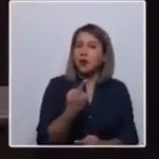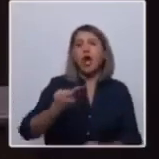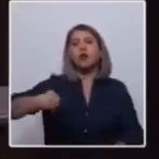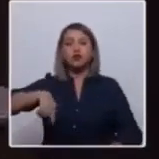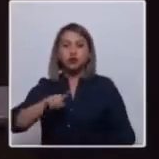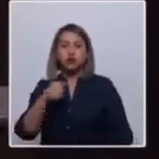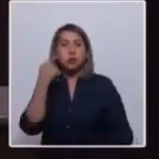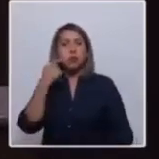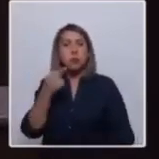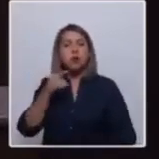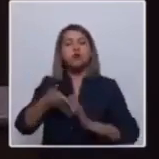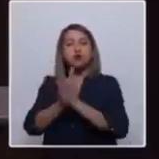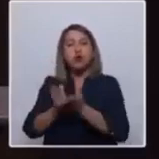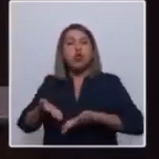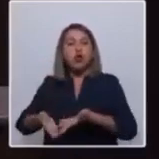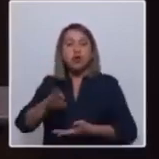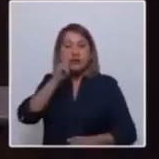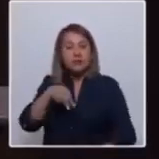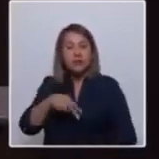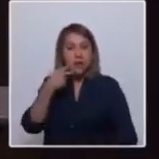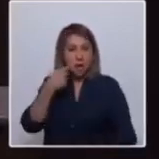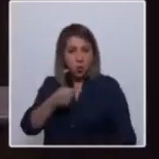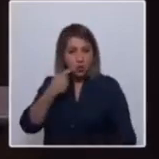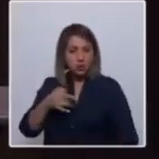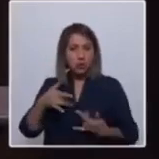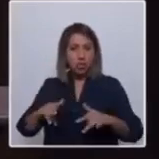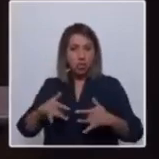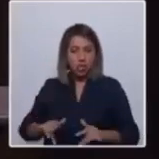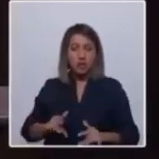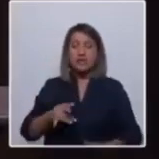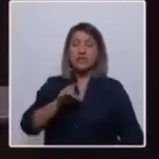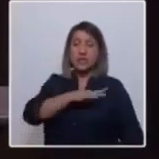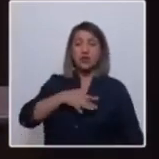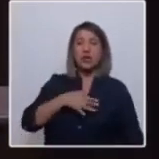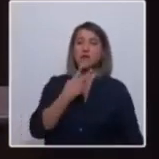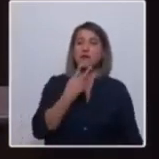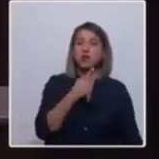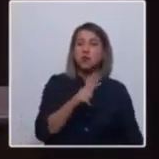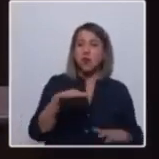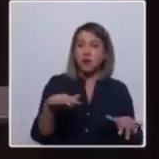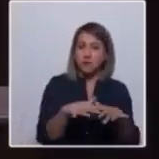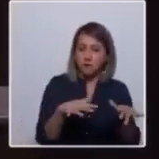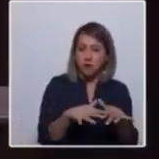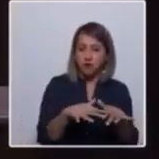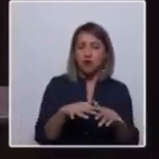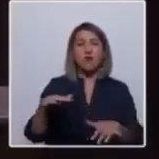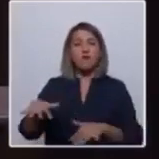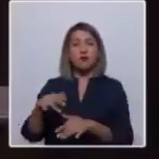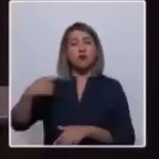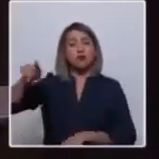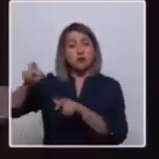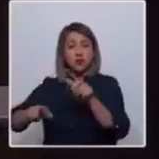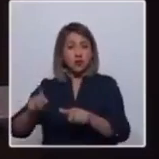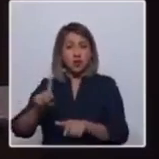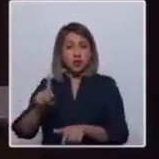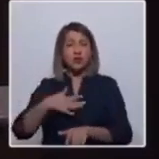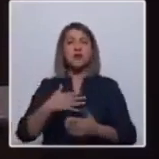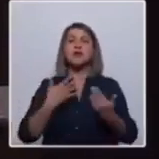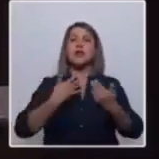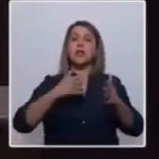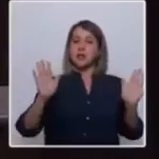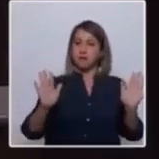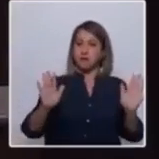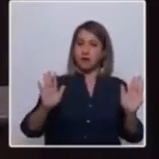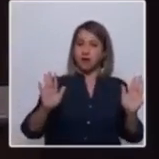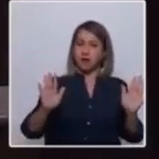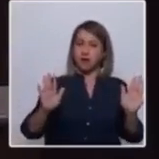hacer todo sin escucharnos. Los chilenos quieren vivir de su esfuerzo y no del esfuerzo de los demás. Quieren ser libres y